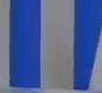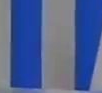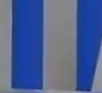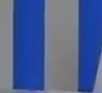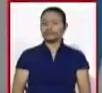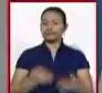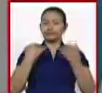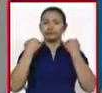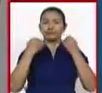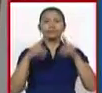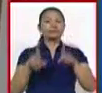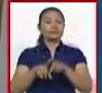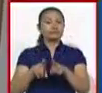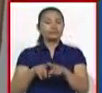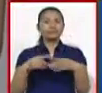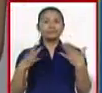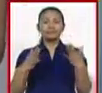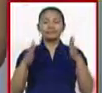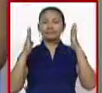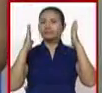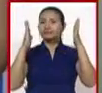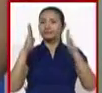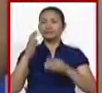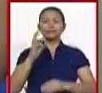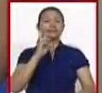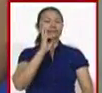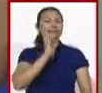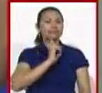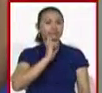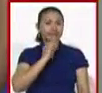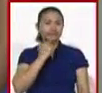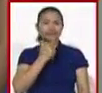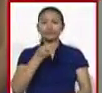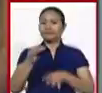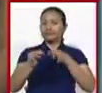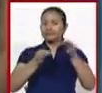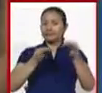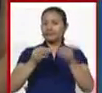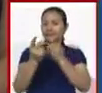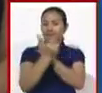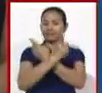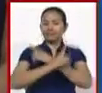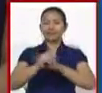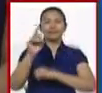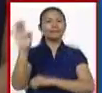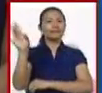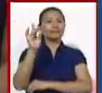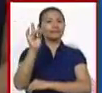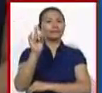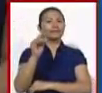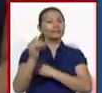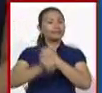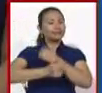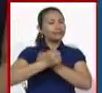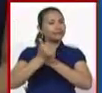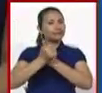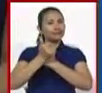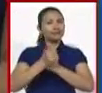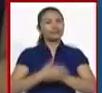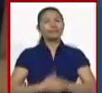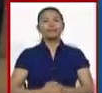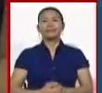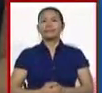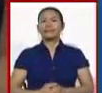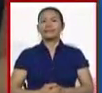Y entre las informaciones, a continuación vamos a escuchar al gobernador Rubén Costas, que dice que la democracia en el país está en riesgo. Por otro